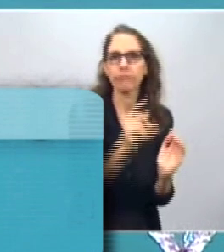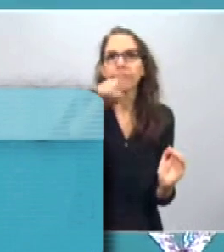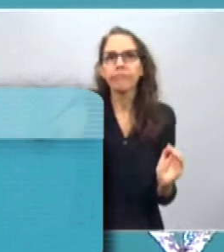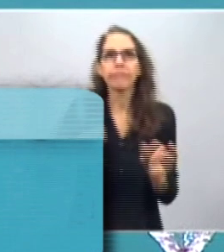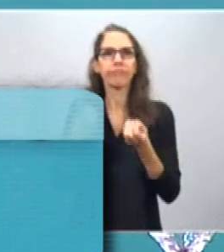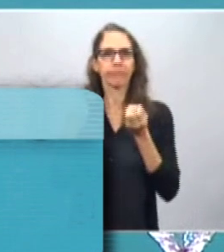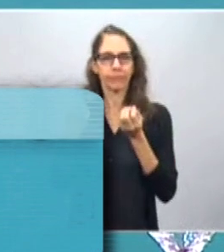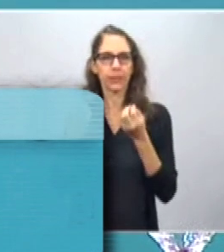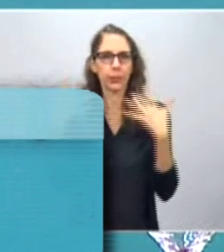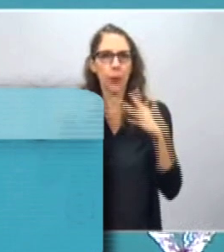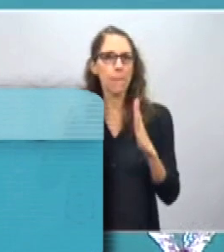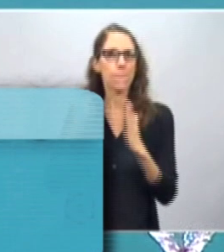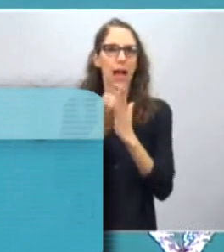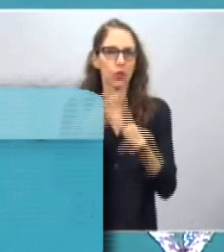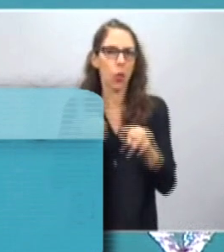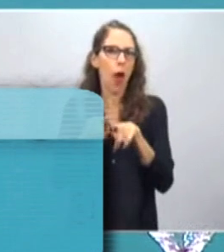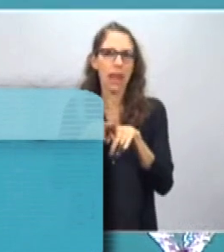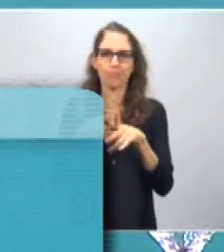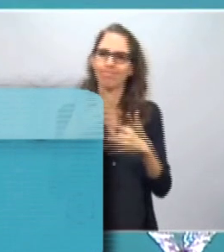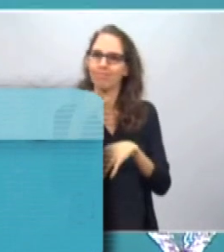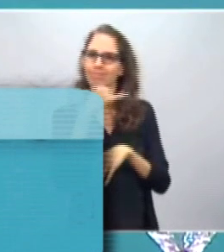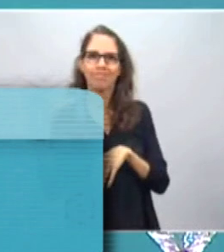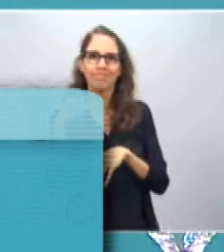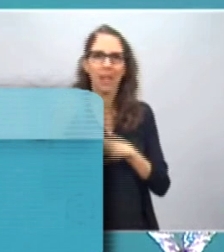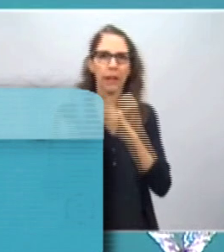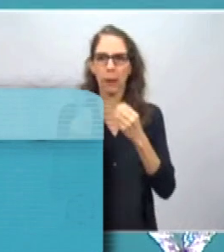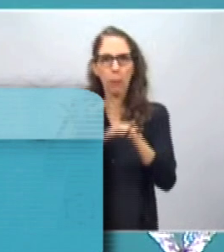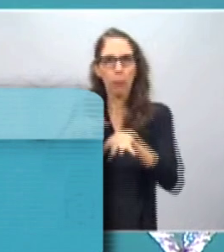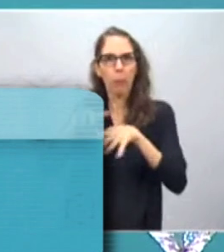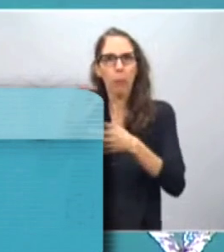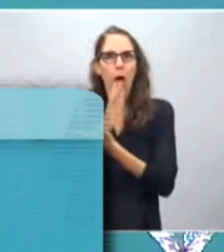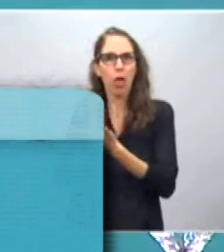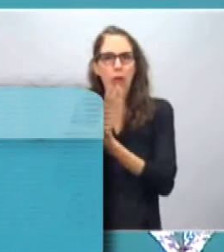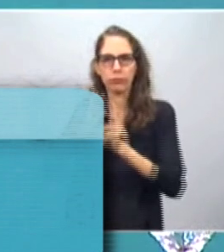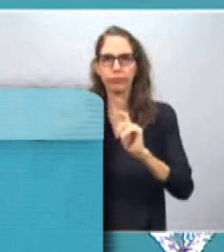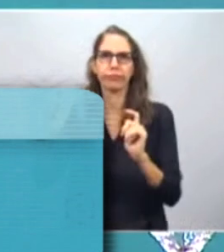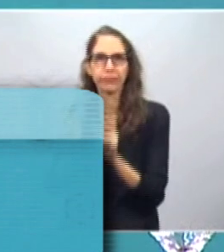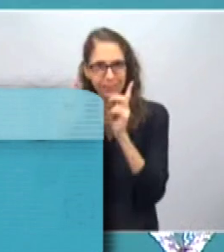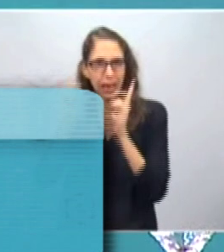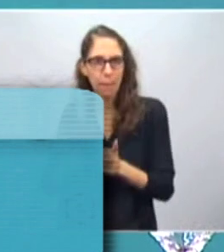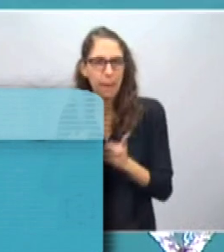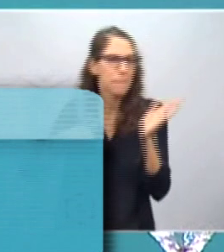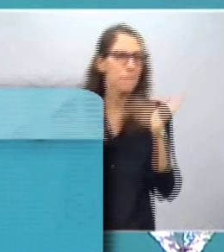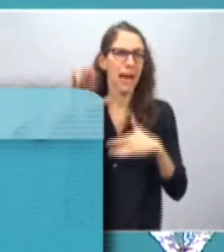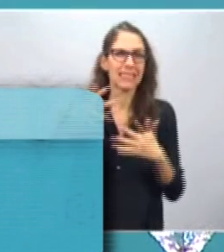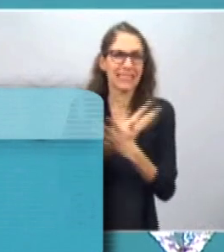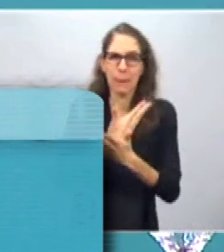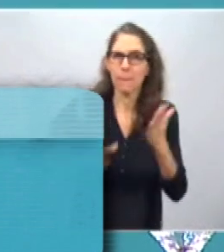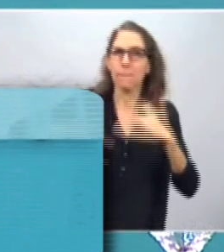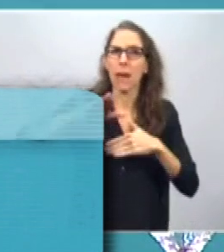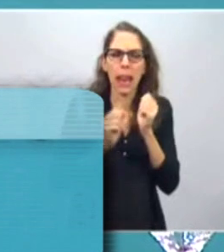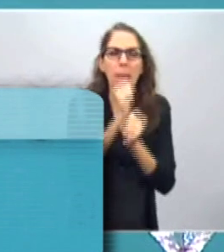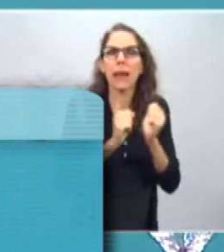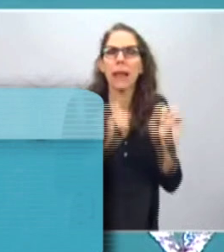un impacto muy negativo sobre el conjunto de la producción y sobre todo sobre aquellos productores pymes, sobre